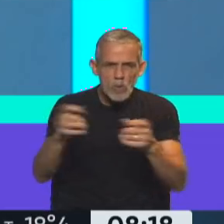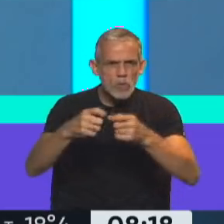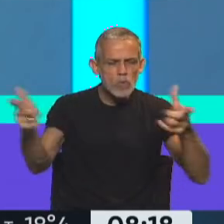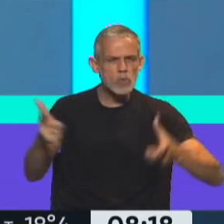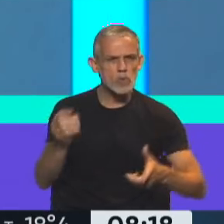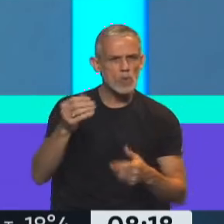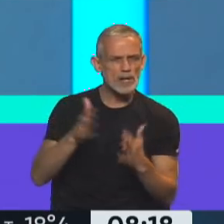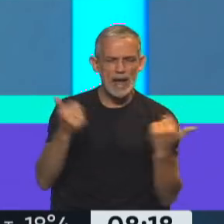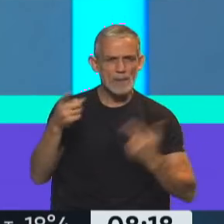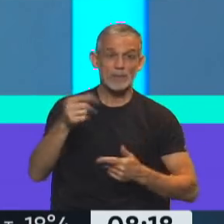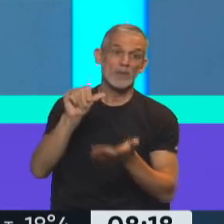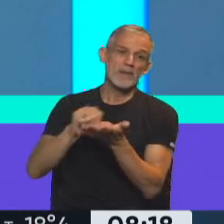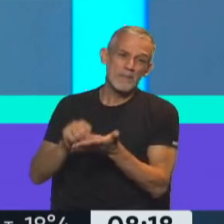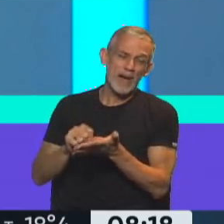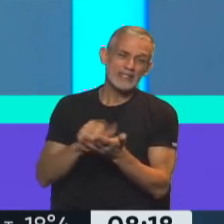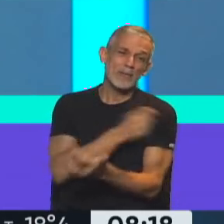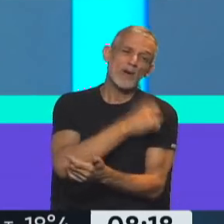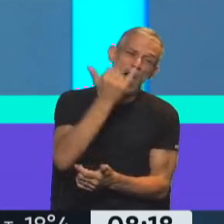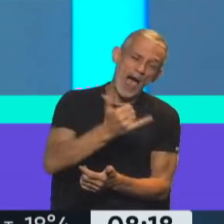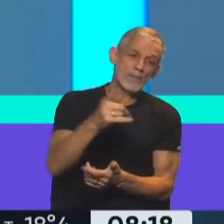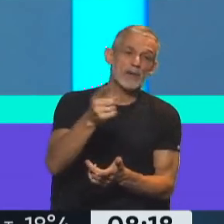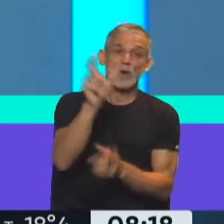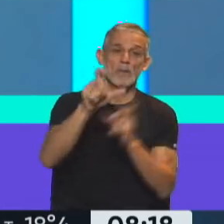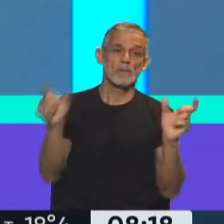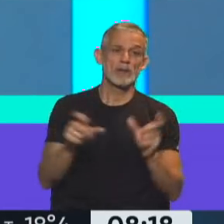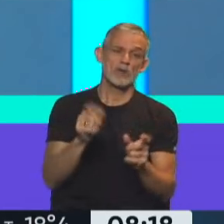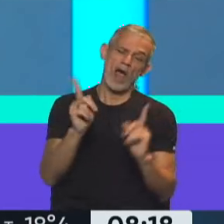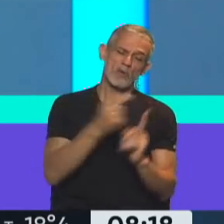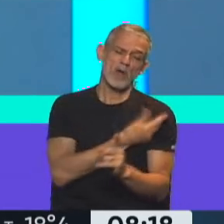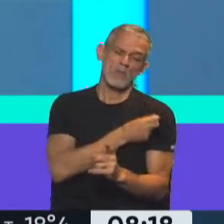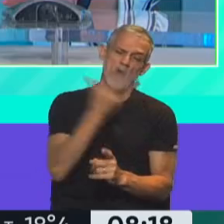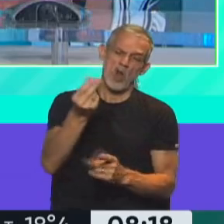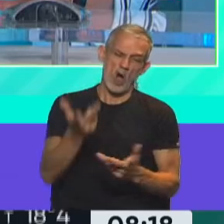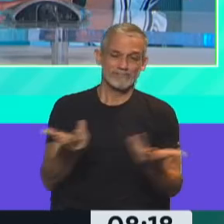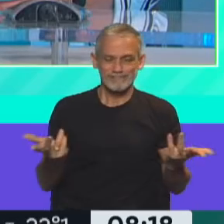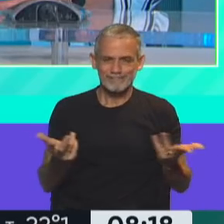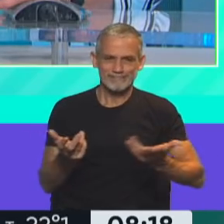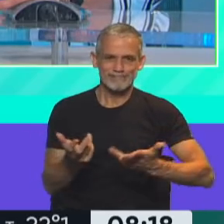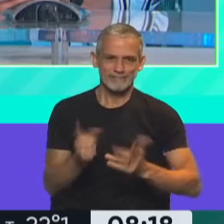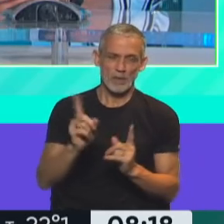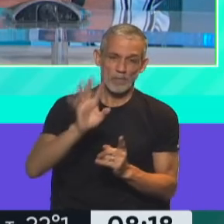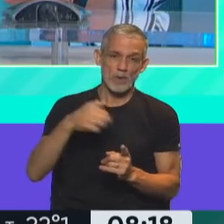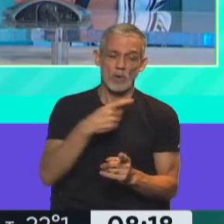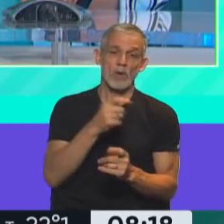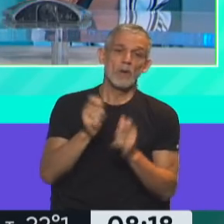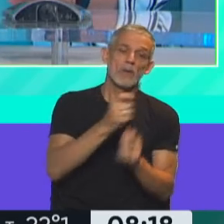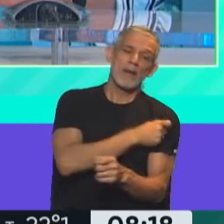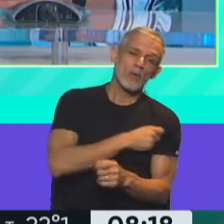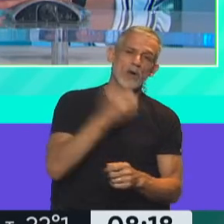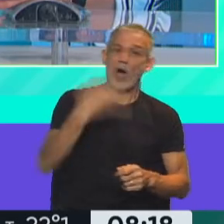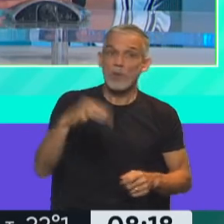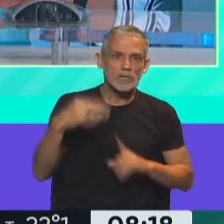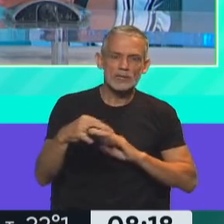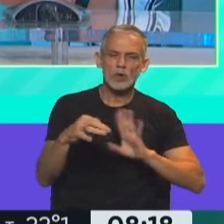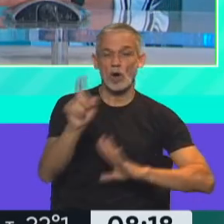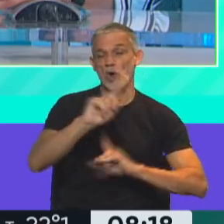aumente, más países que sí tienen vacunas, pero que la población no está dispuesta a vacunarse, ¿no? Está en la discusión si hacemos la vacuna obligatoria o no.